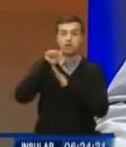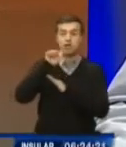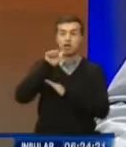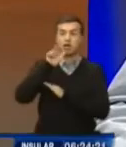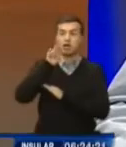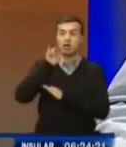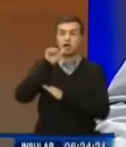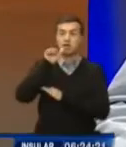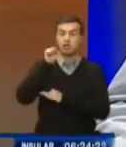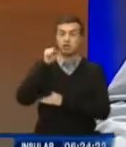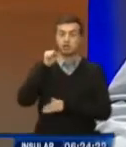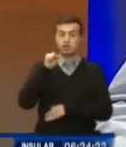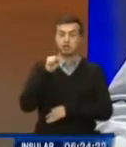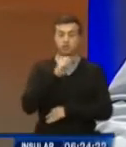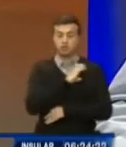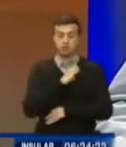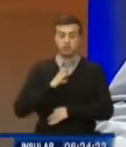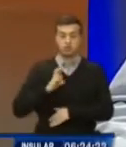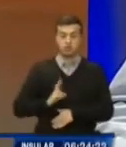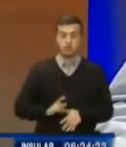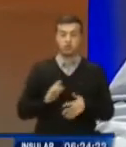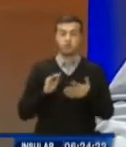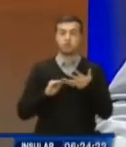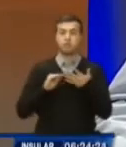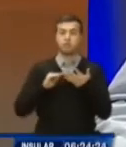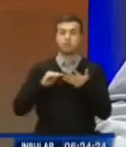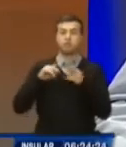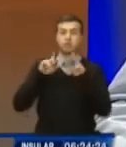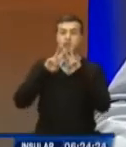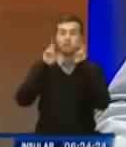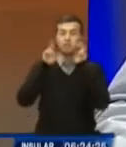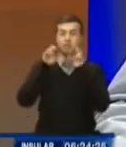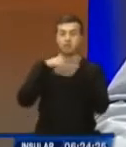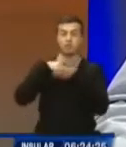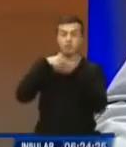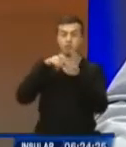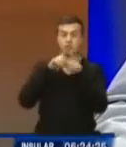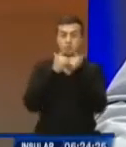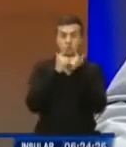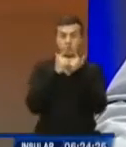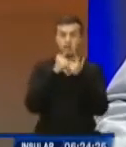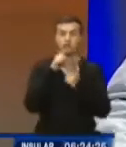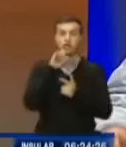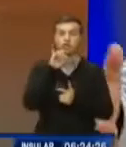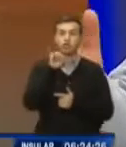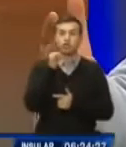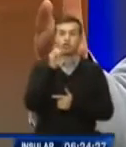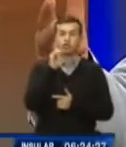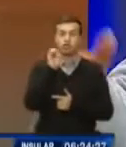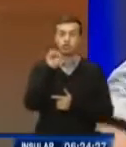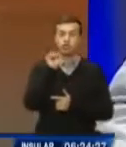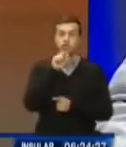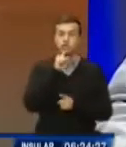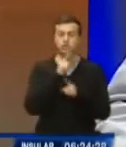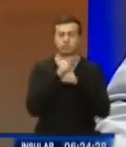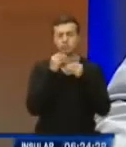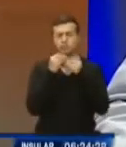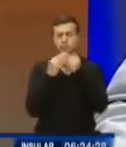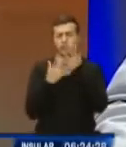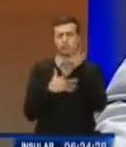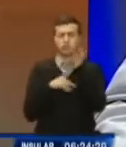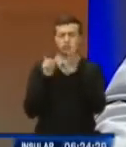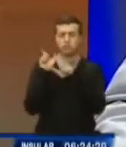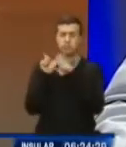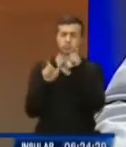de costa rica arias que está el premio nobel de literatura vargas llosa en fin una pléyade de escritores